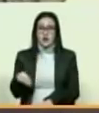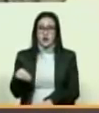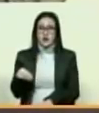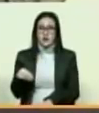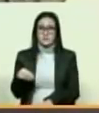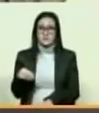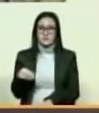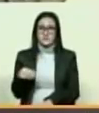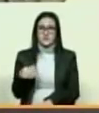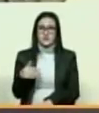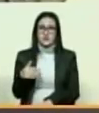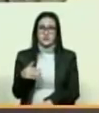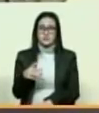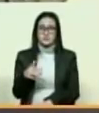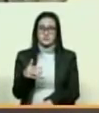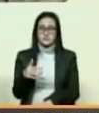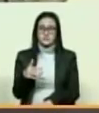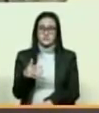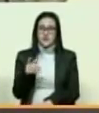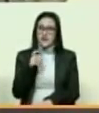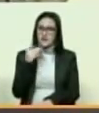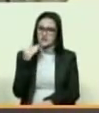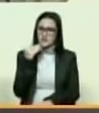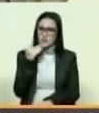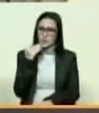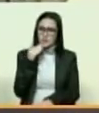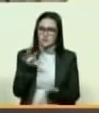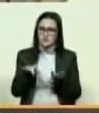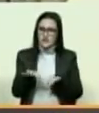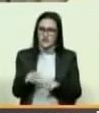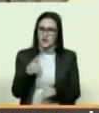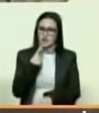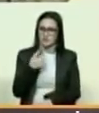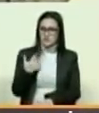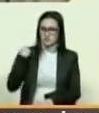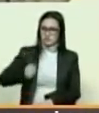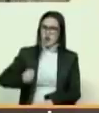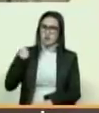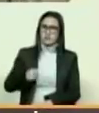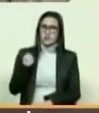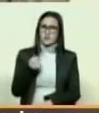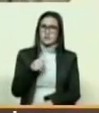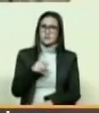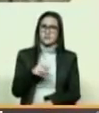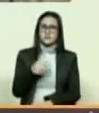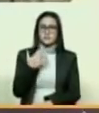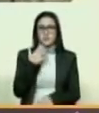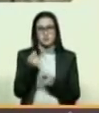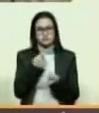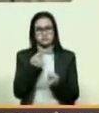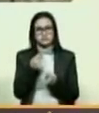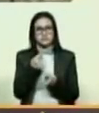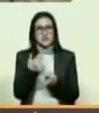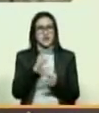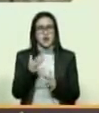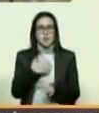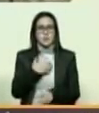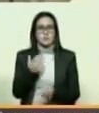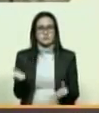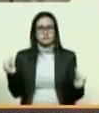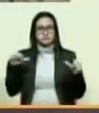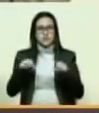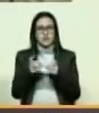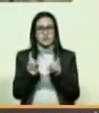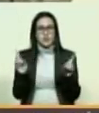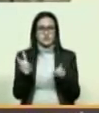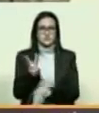en eso, aunque hizo una declaración bastante dura, hablando de, textualmente, según lo recoge la prensa en Buenos Aires, ya no podemos ver la destrucción de la